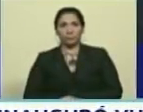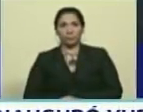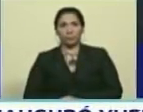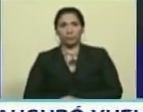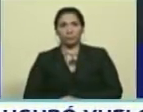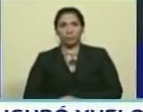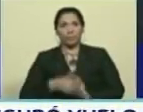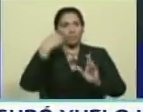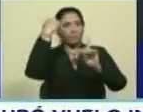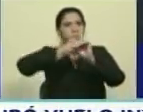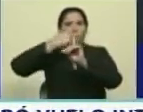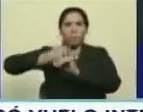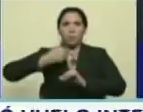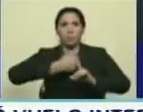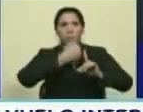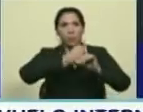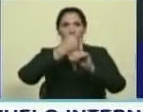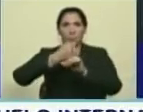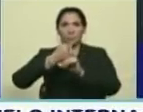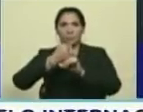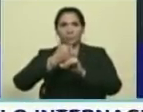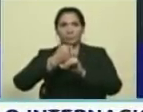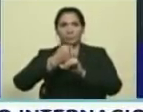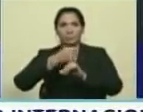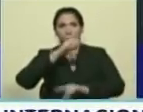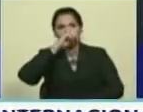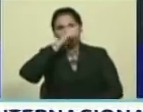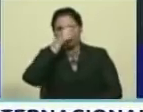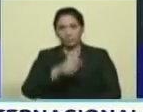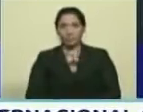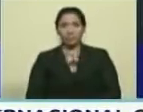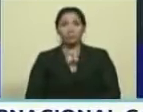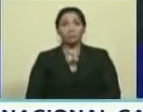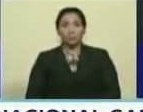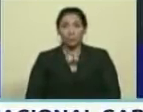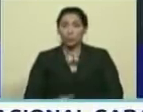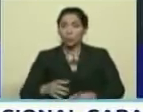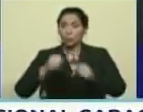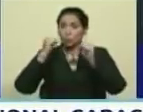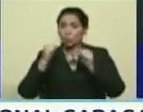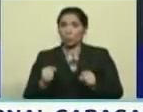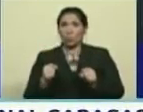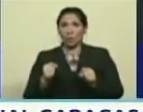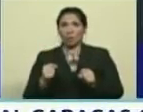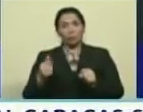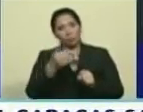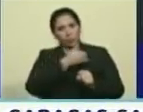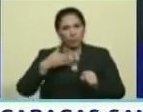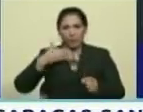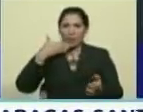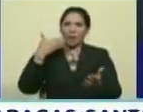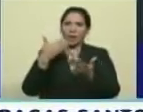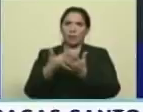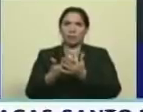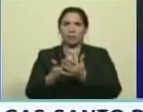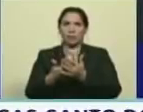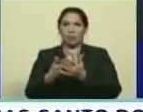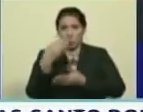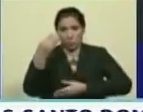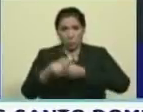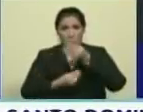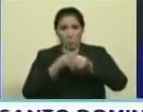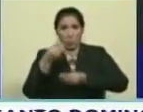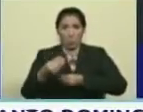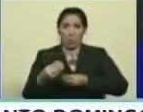Es una batalla intensa. Yo quiero agradecer así como lo ha hecho el compañero